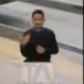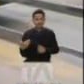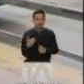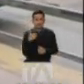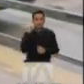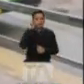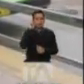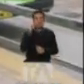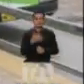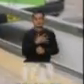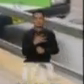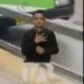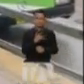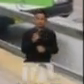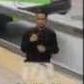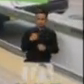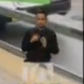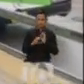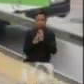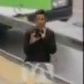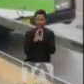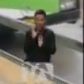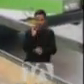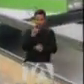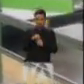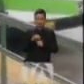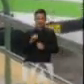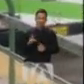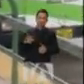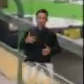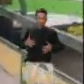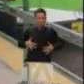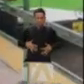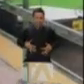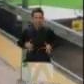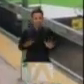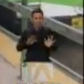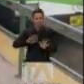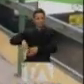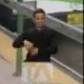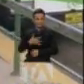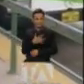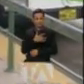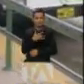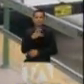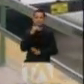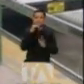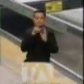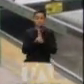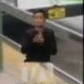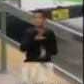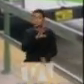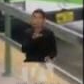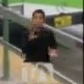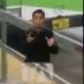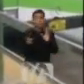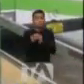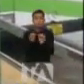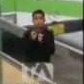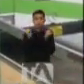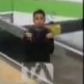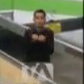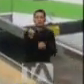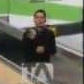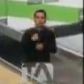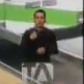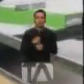que sienten haber sido víctimas de acoso. Esto es un proyecto integral de toda la sociedad. Debemos